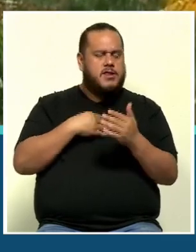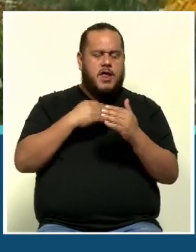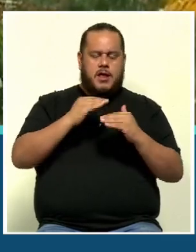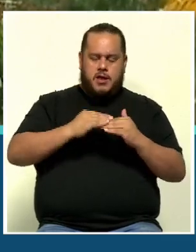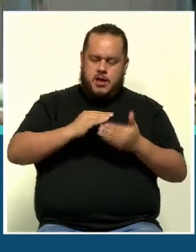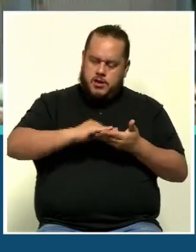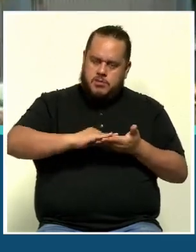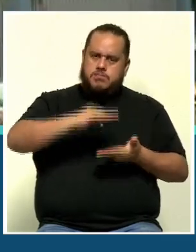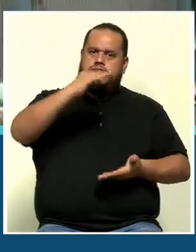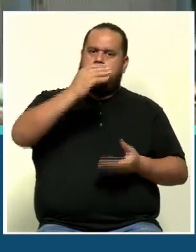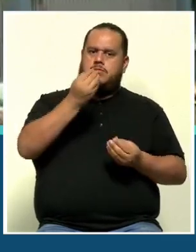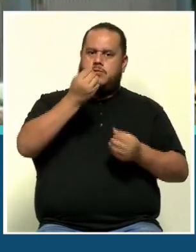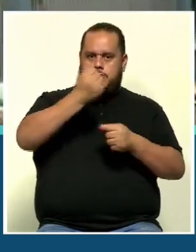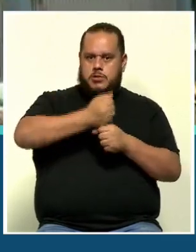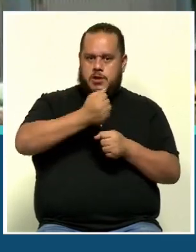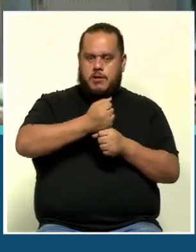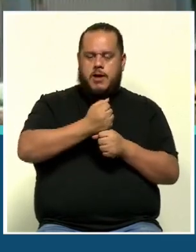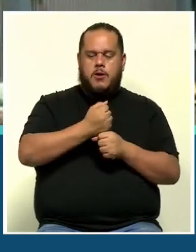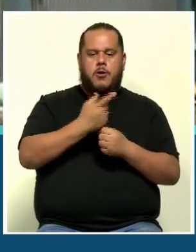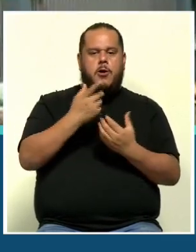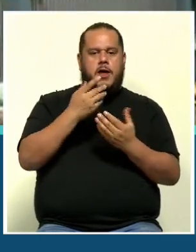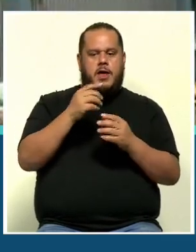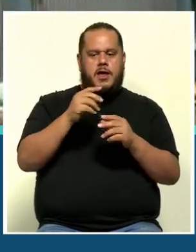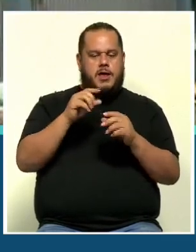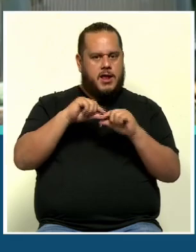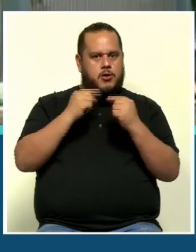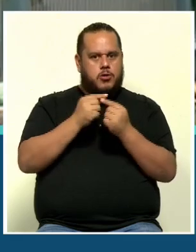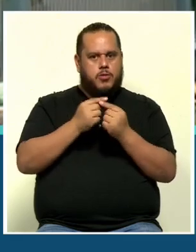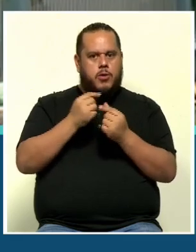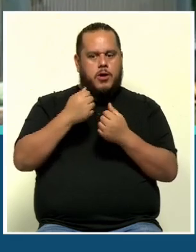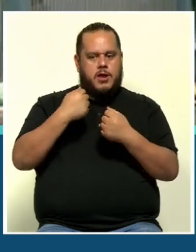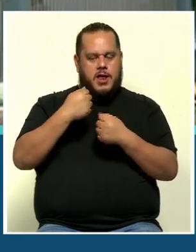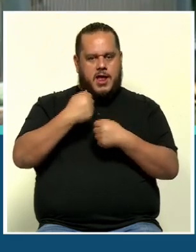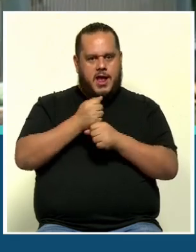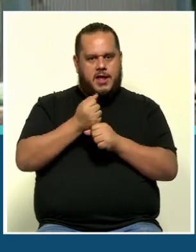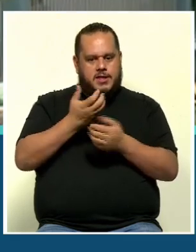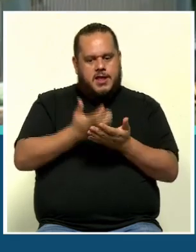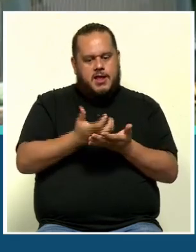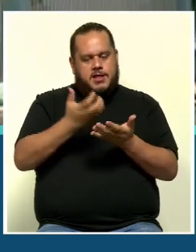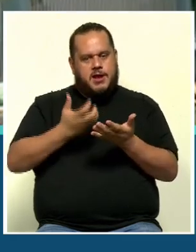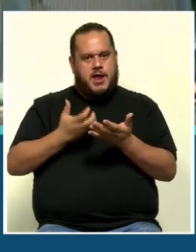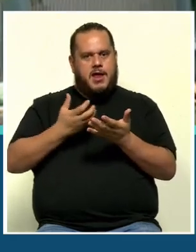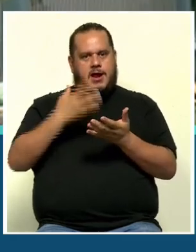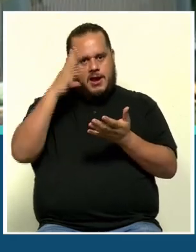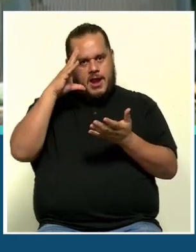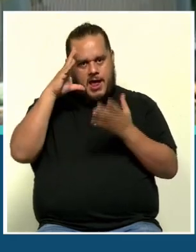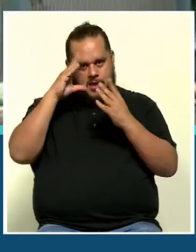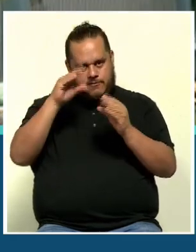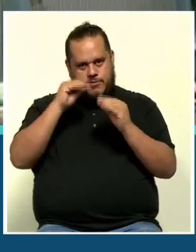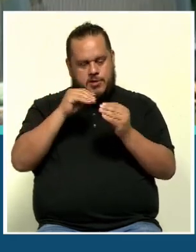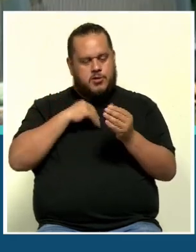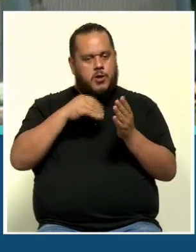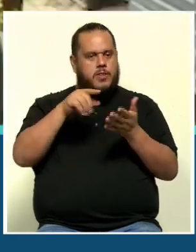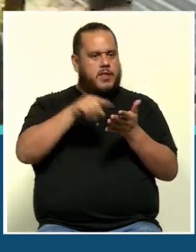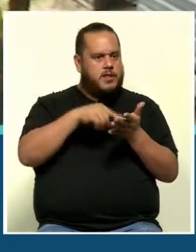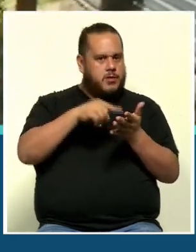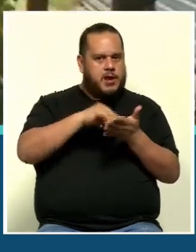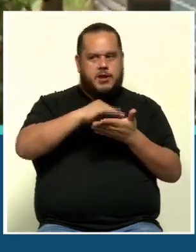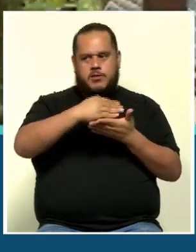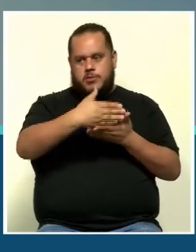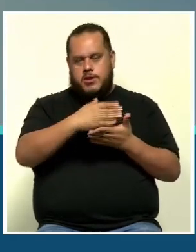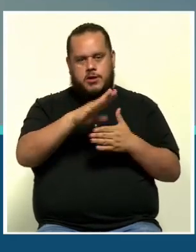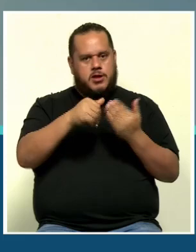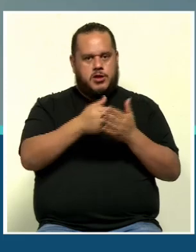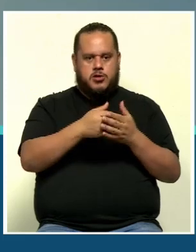trabajo en la sección del OIJ que se dedica a realizar la extracción de los datos de los dispositivos móviles que se decomisan. La